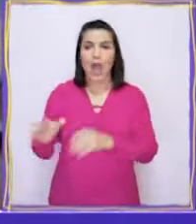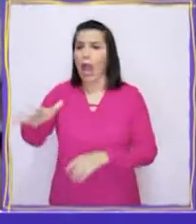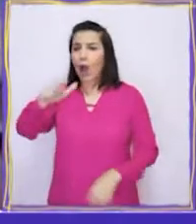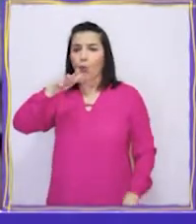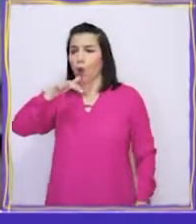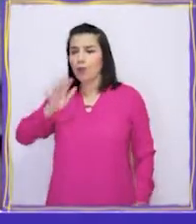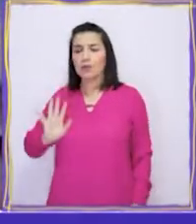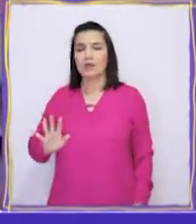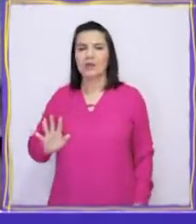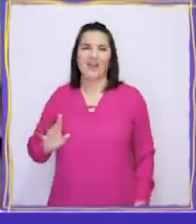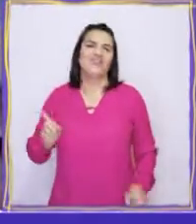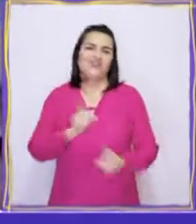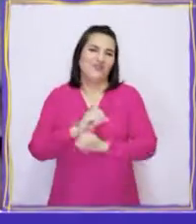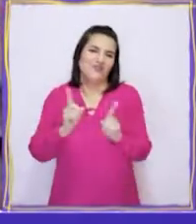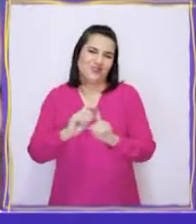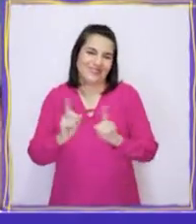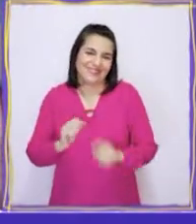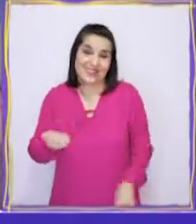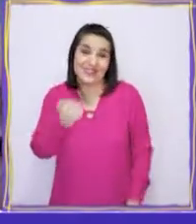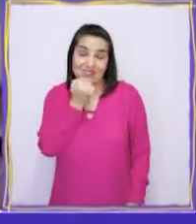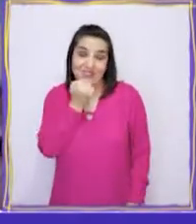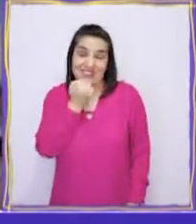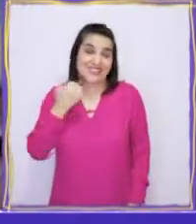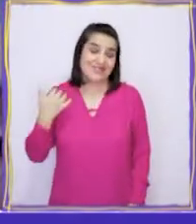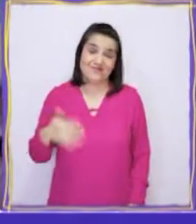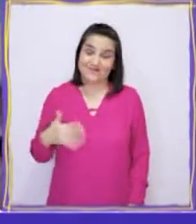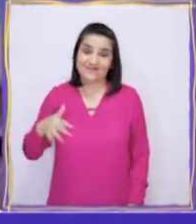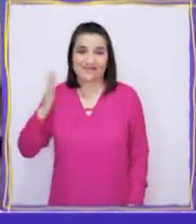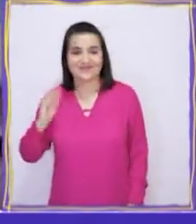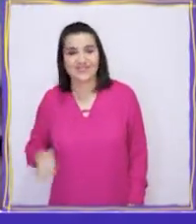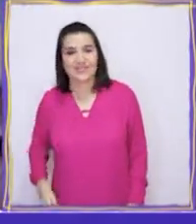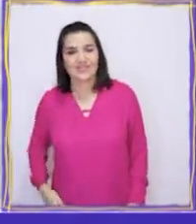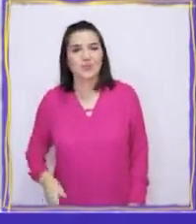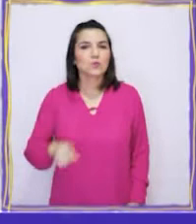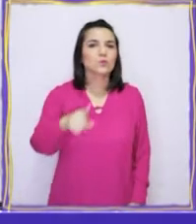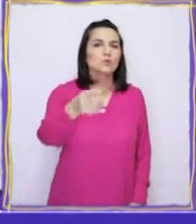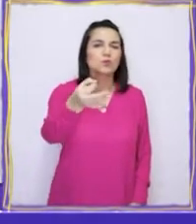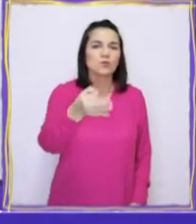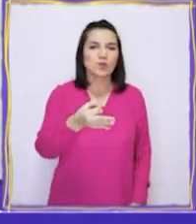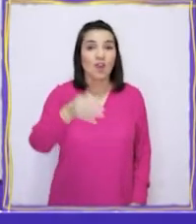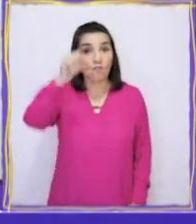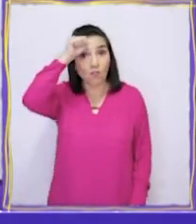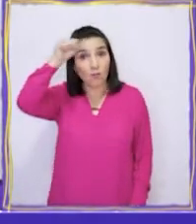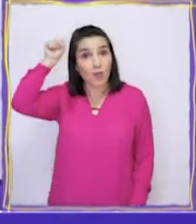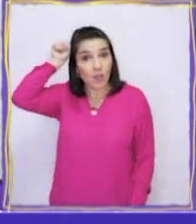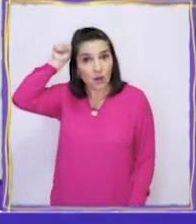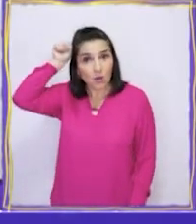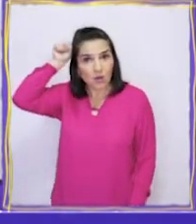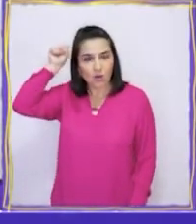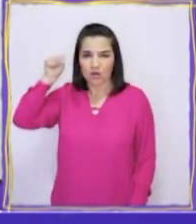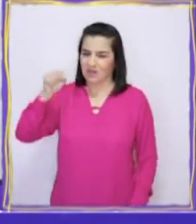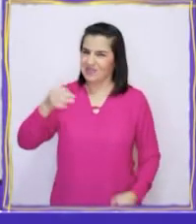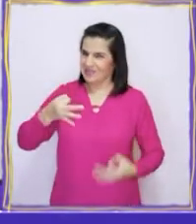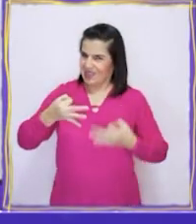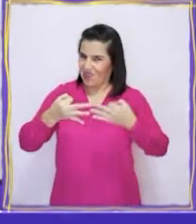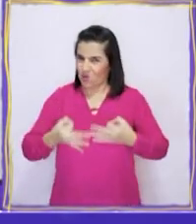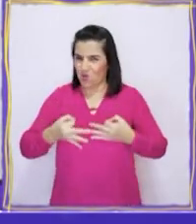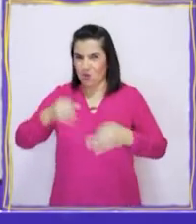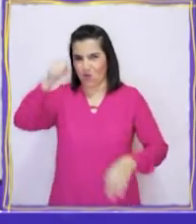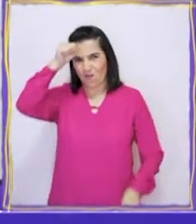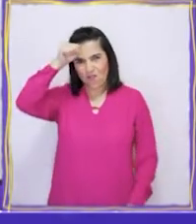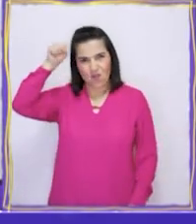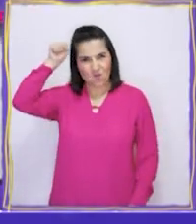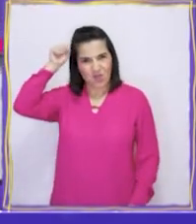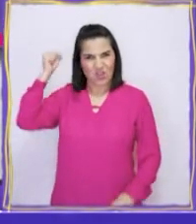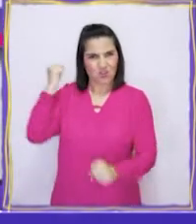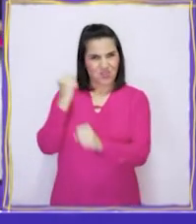el agua? ¡Ay, claro que no! Me equivoqué. ¿Cómo dicen? ¿Bombero? ¿Pero están seguros que